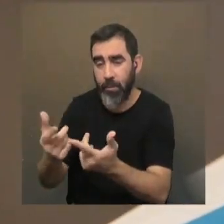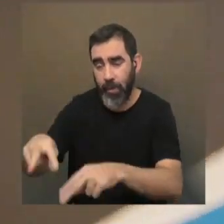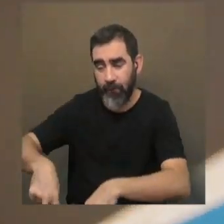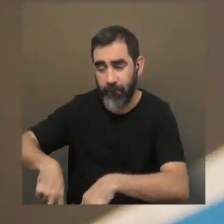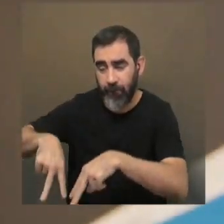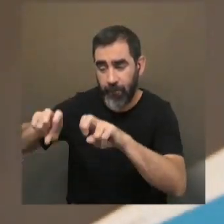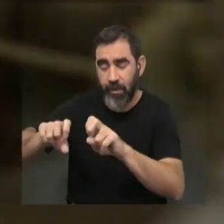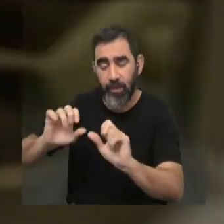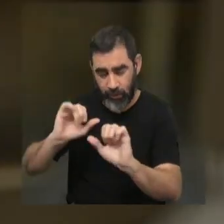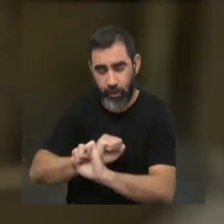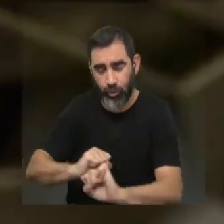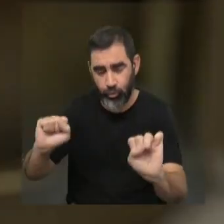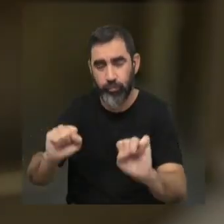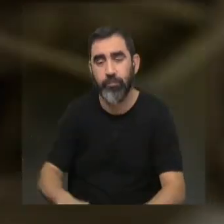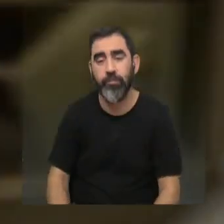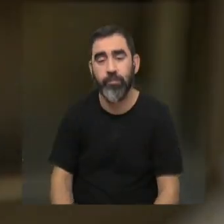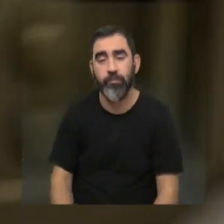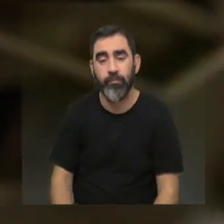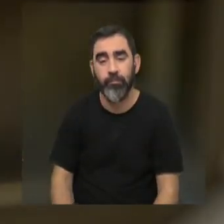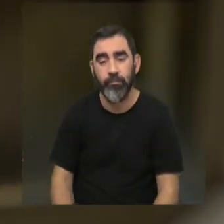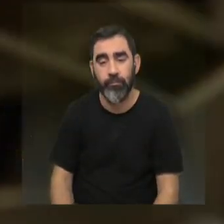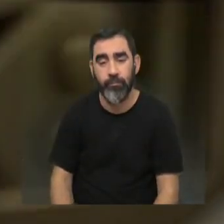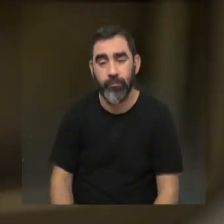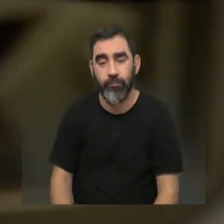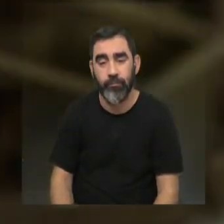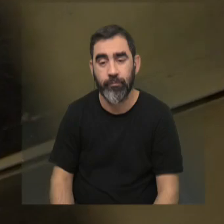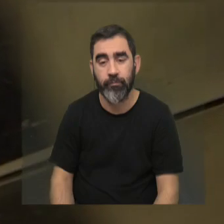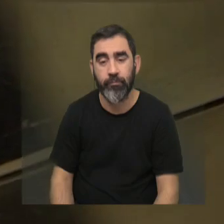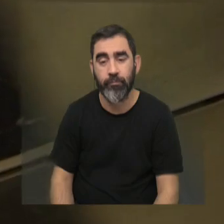hacer el estudio el material sin costo.